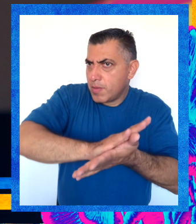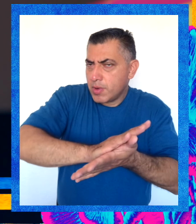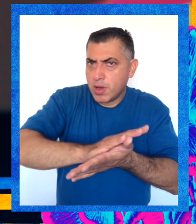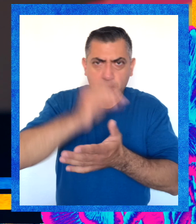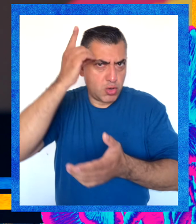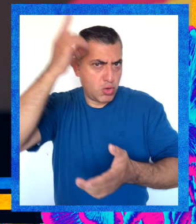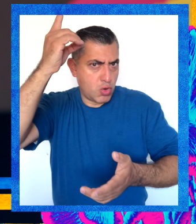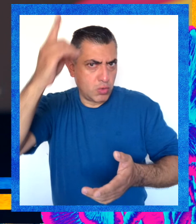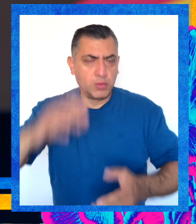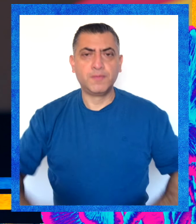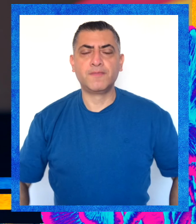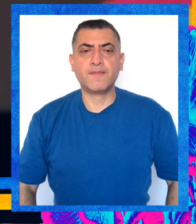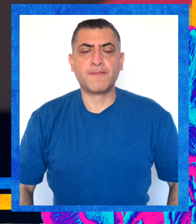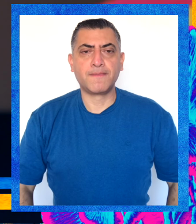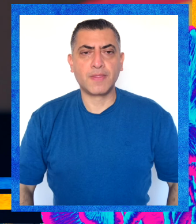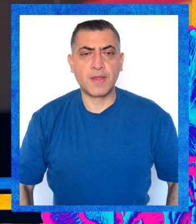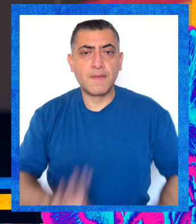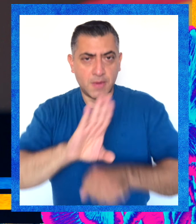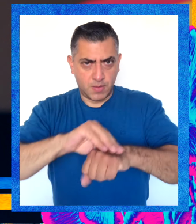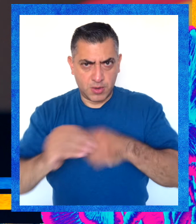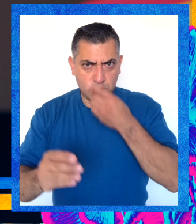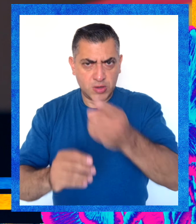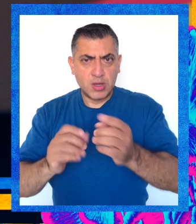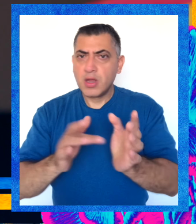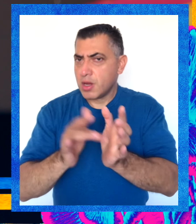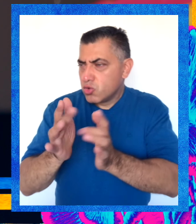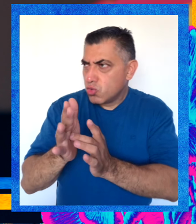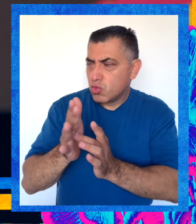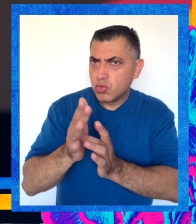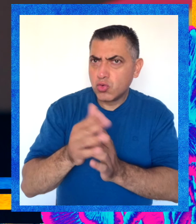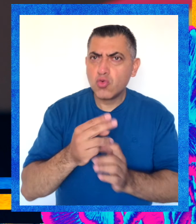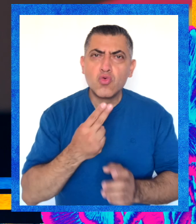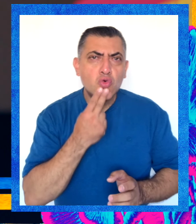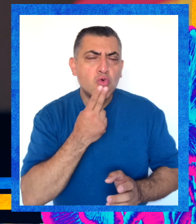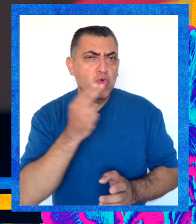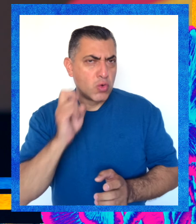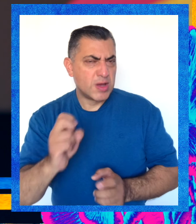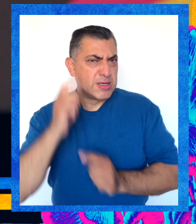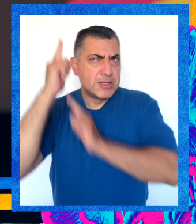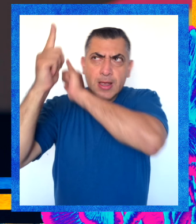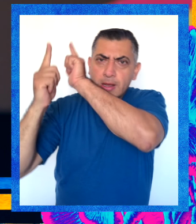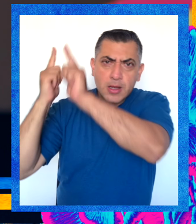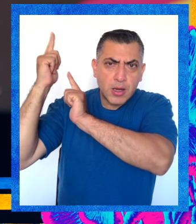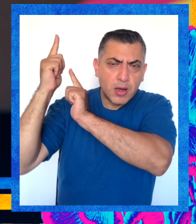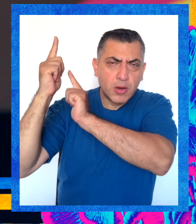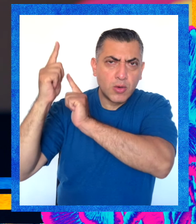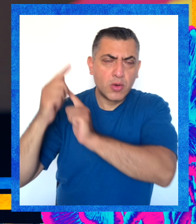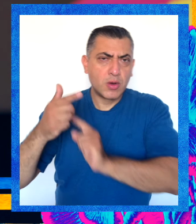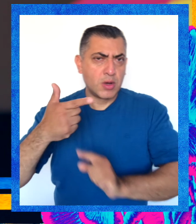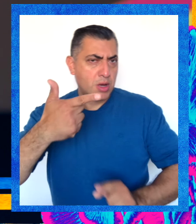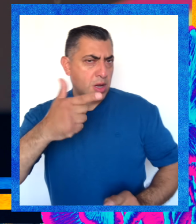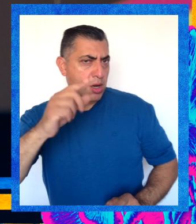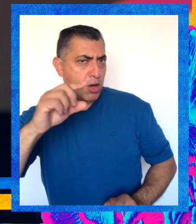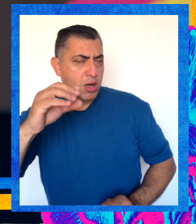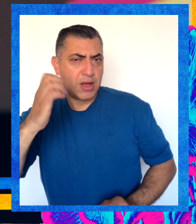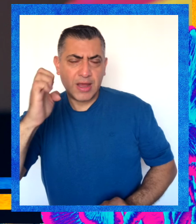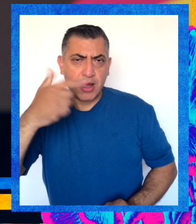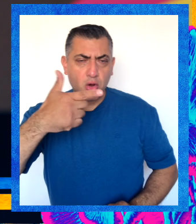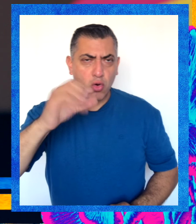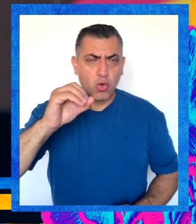pertenecen a dios bueno déjenme decirles que en el caso de jesús el uso en el griego ego amy ego